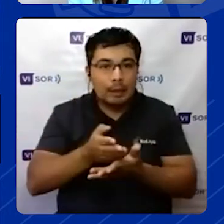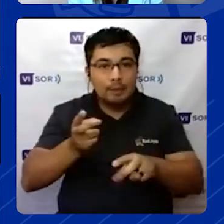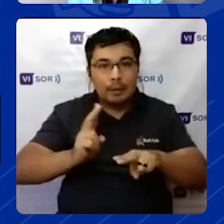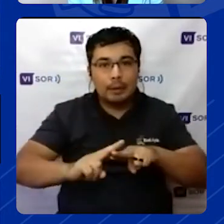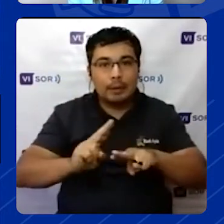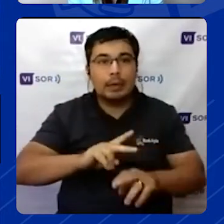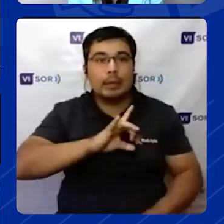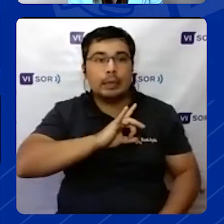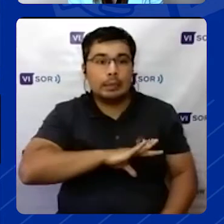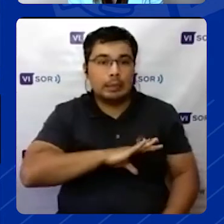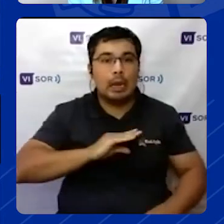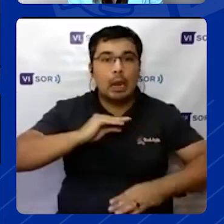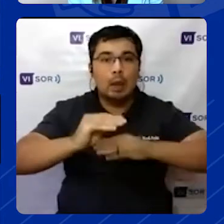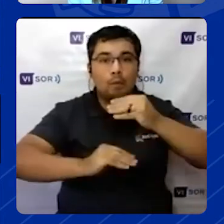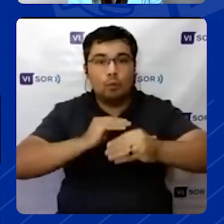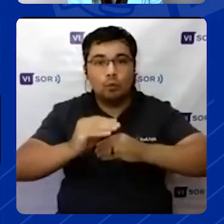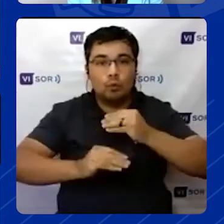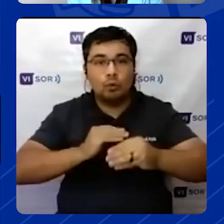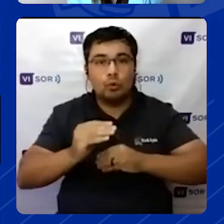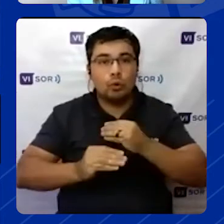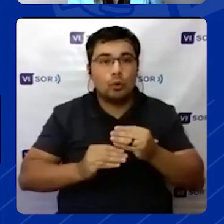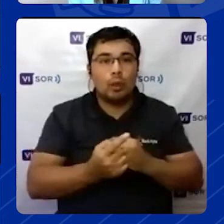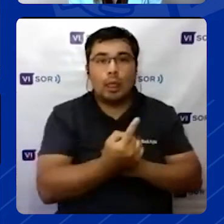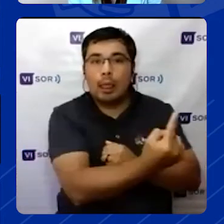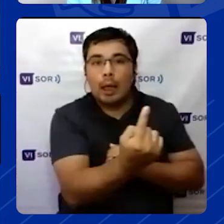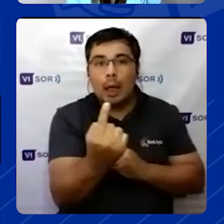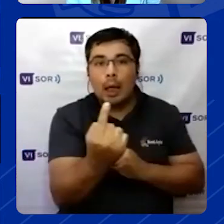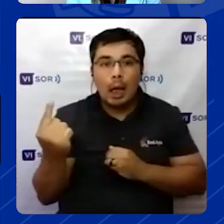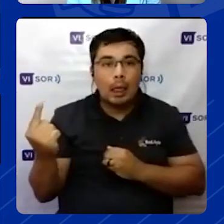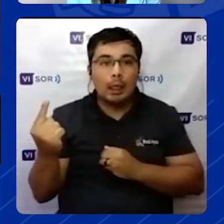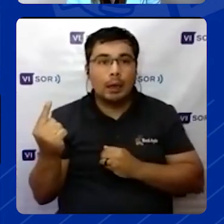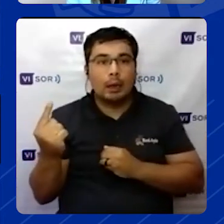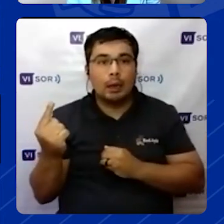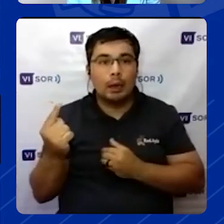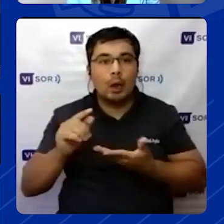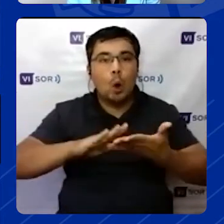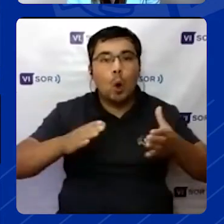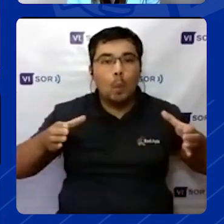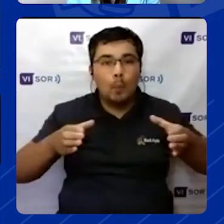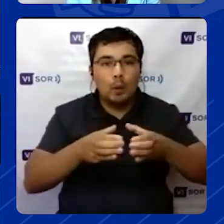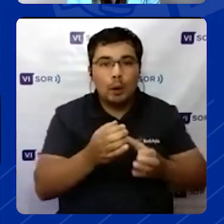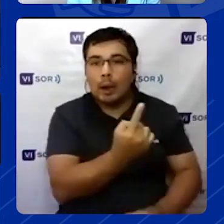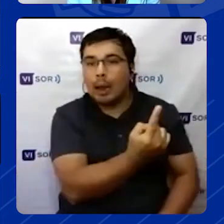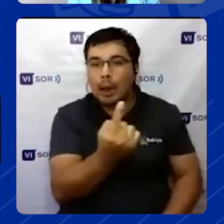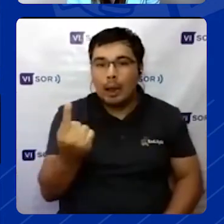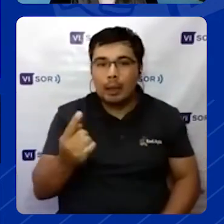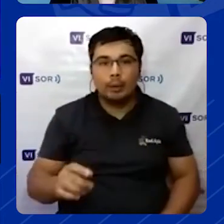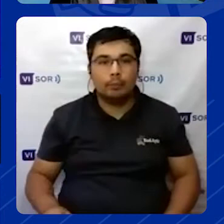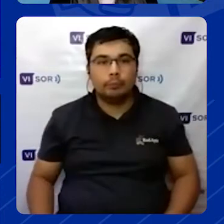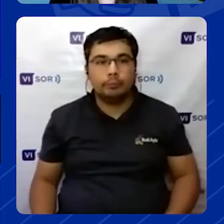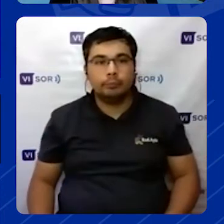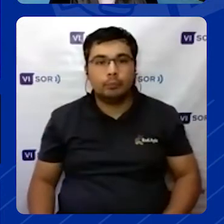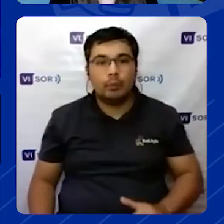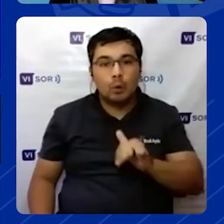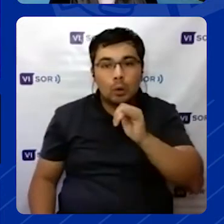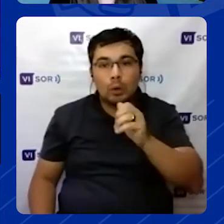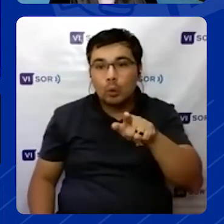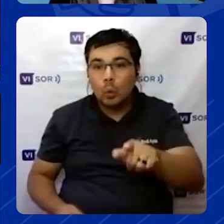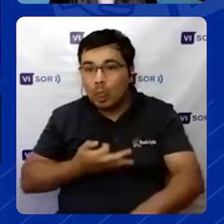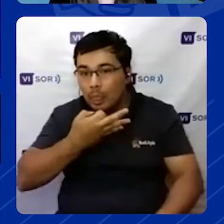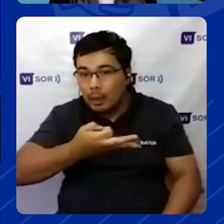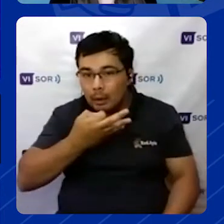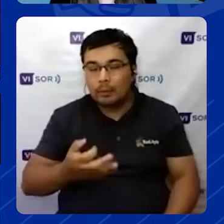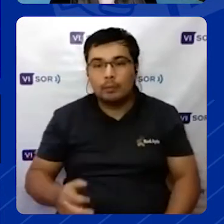particulares que tiene cada comunidad o cada población. Ahí, Catalina, no sé si quieres agregar algo. Es un poco lo mismo,